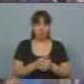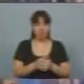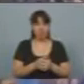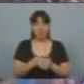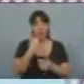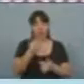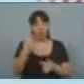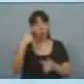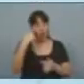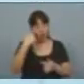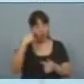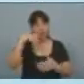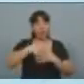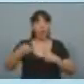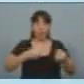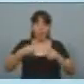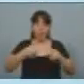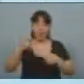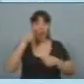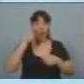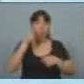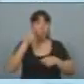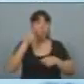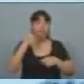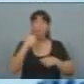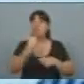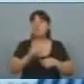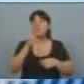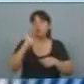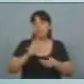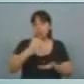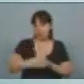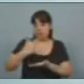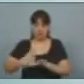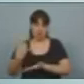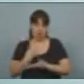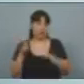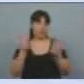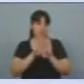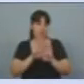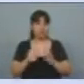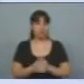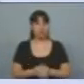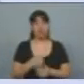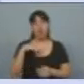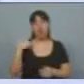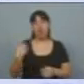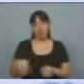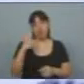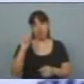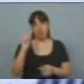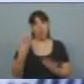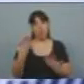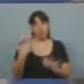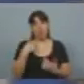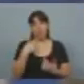claro, de San Antonio de los Arcos. Así que esto va en sintonía con que podría ser Tomás Constantini. Vamos a repetirla. Esto va en sintonía con que podría